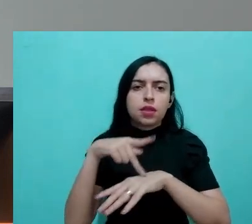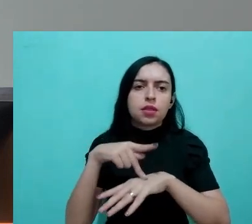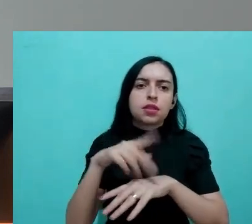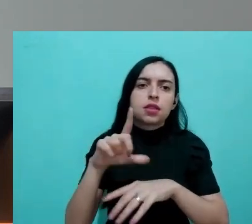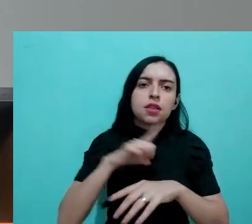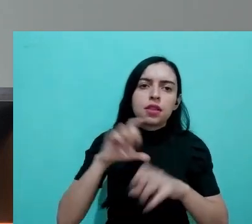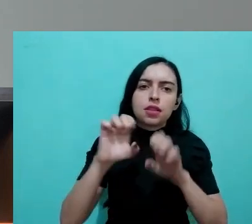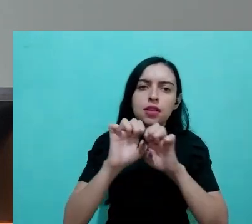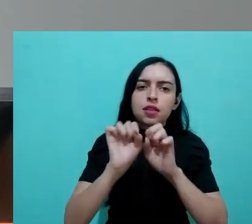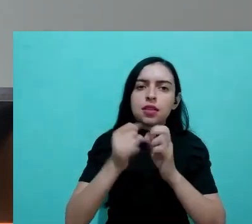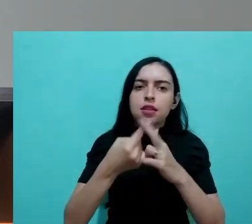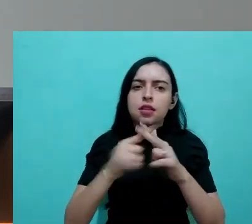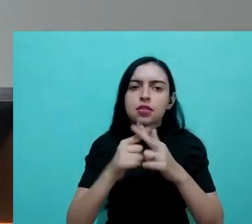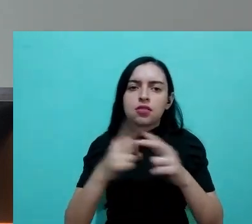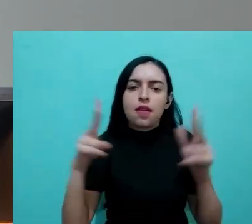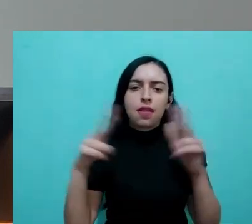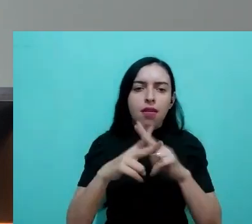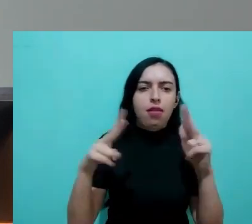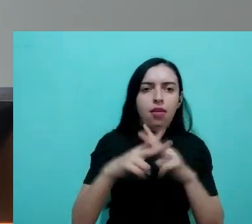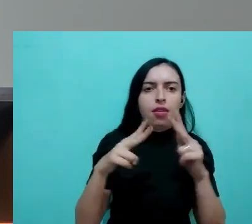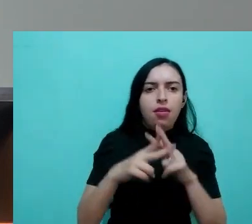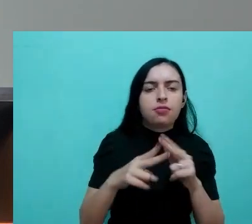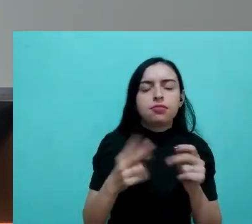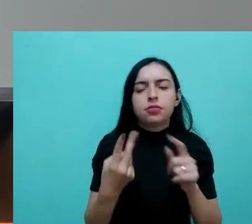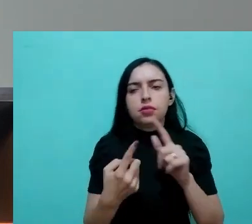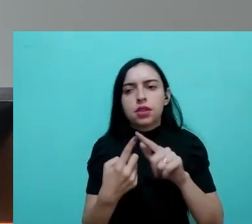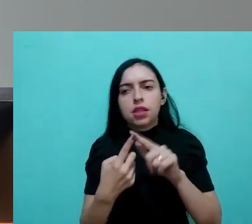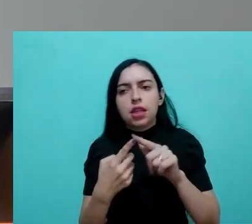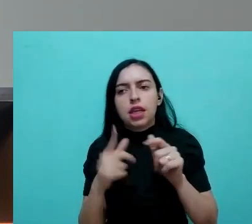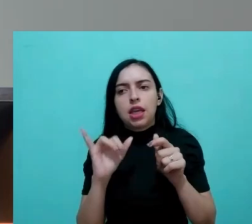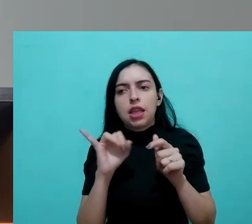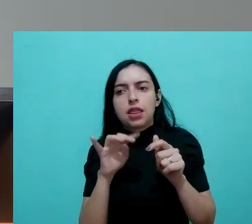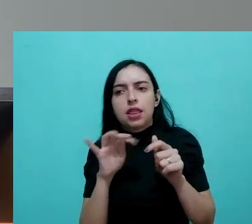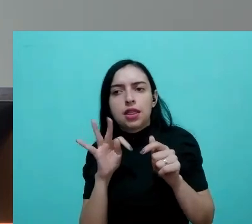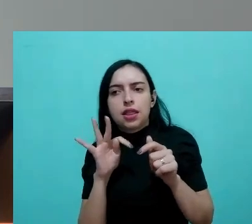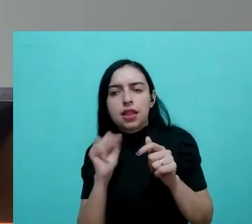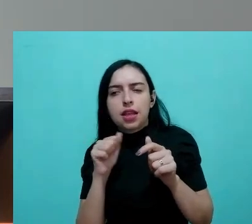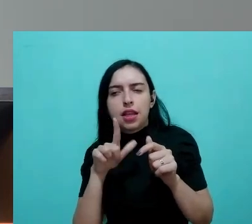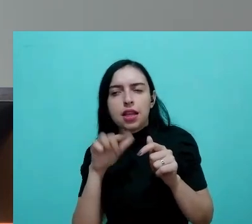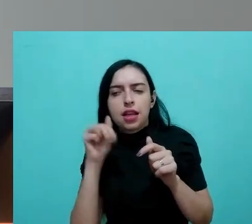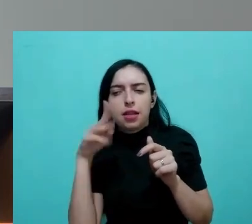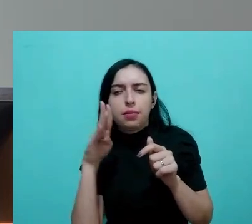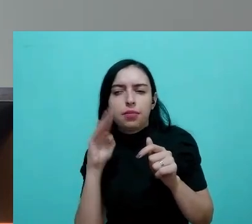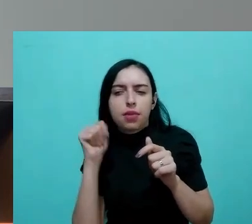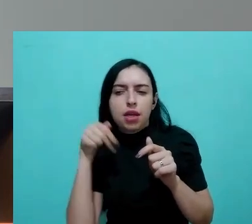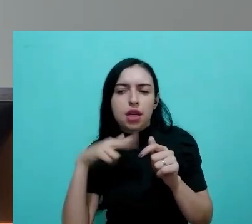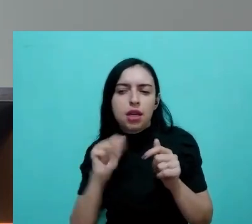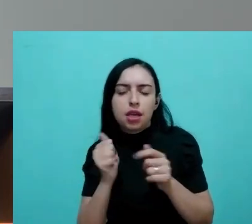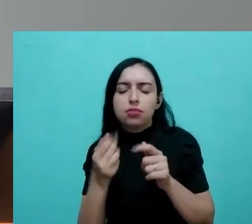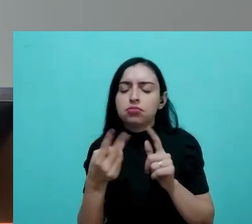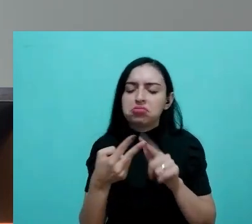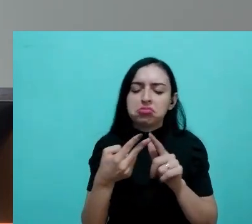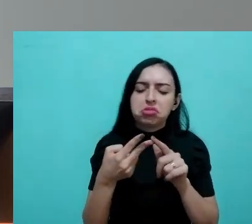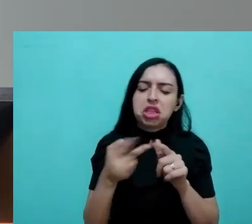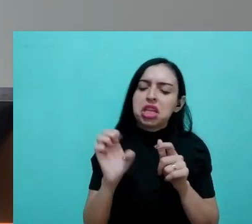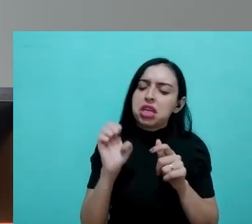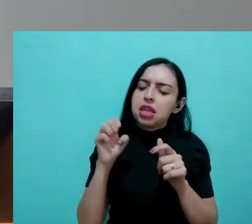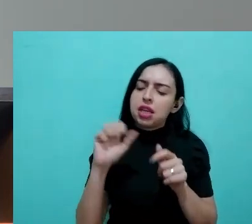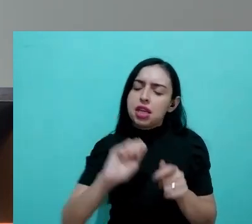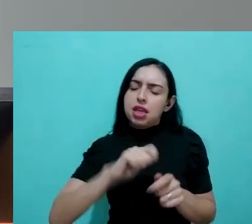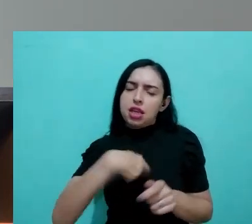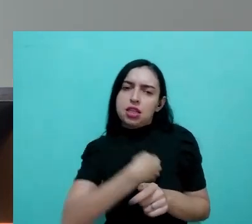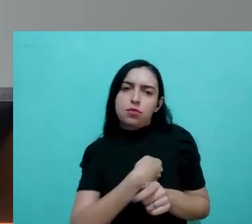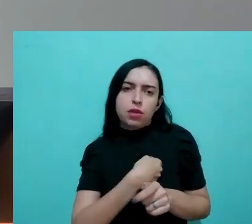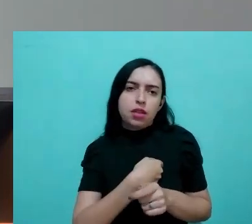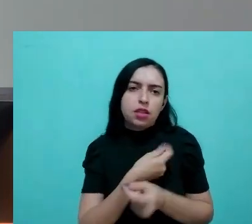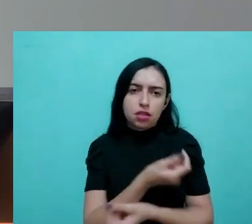quejas constitucionales, como en Alemania, como en España con el amparo y con recursos de ese tipo. Esos recursos